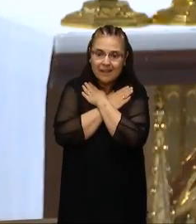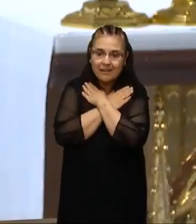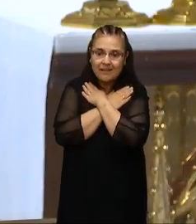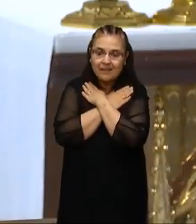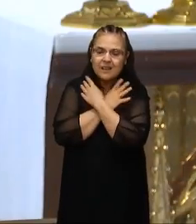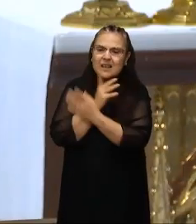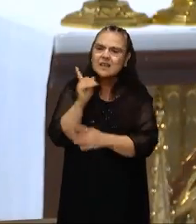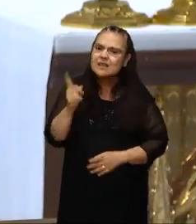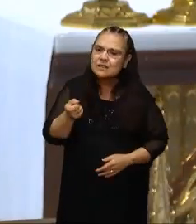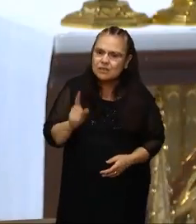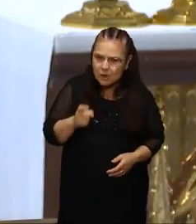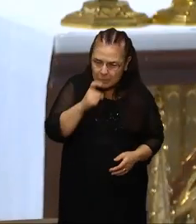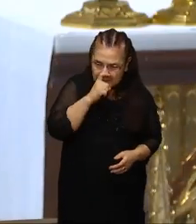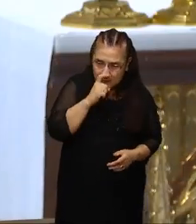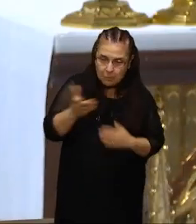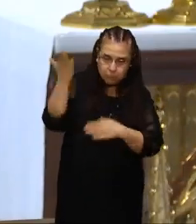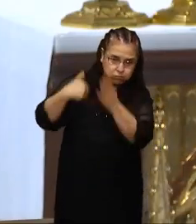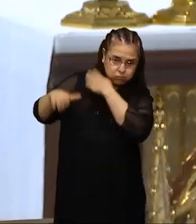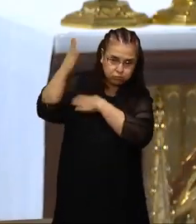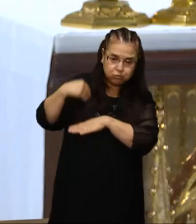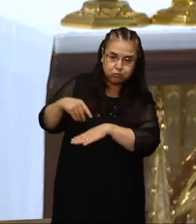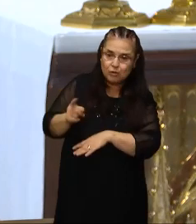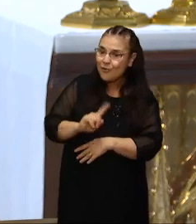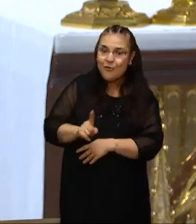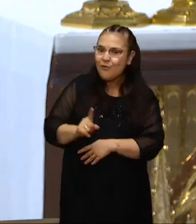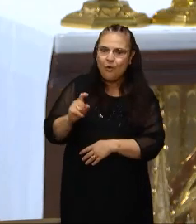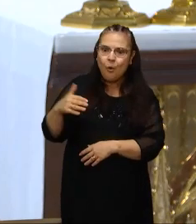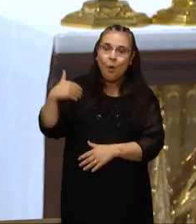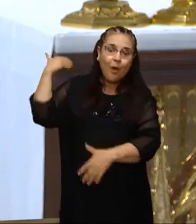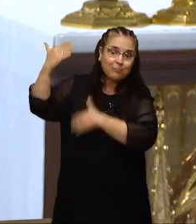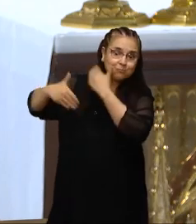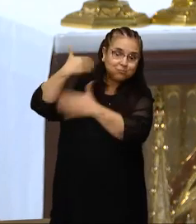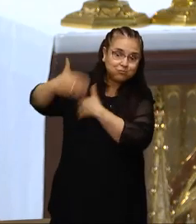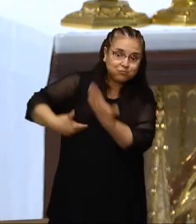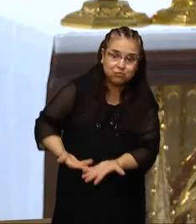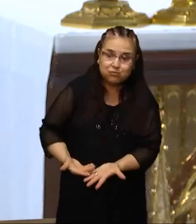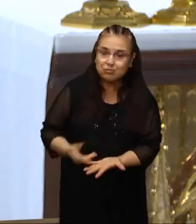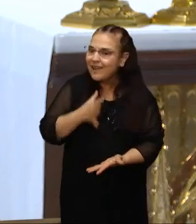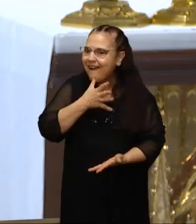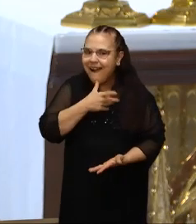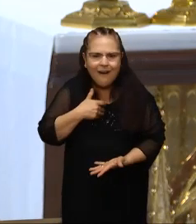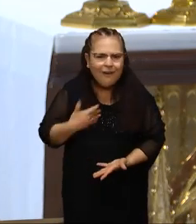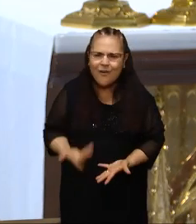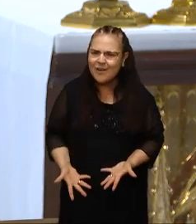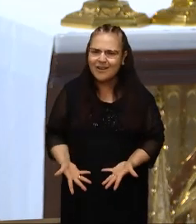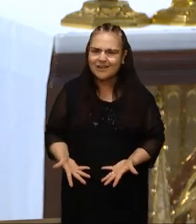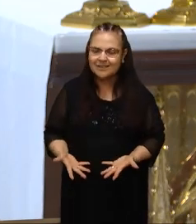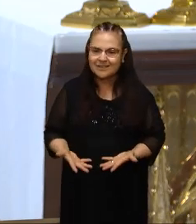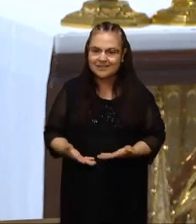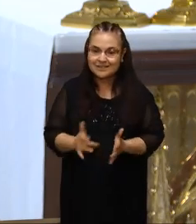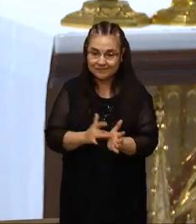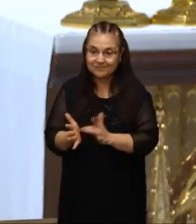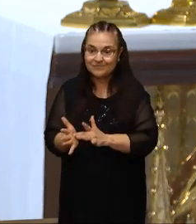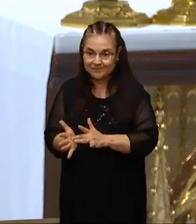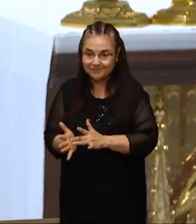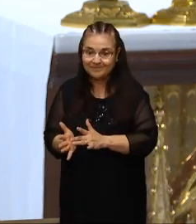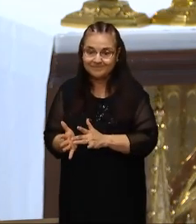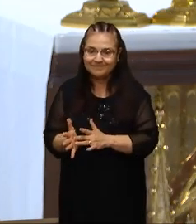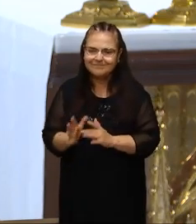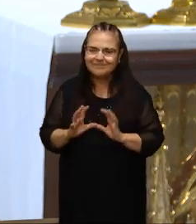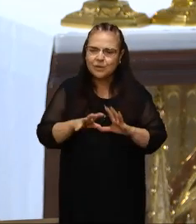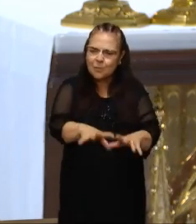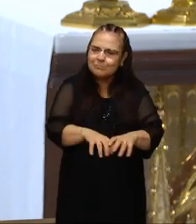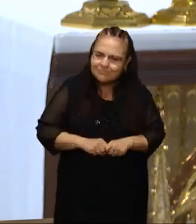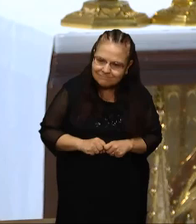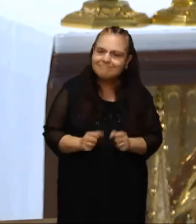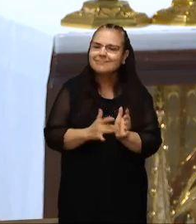una rememoración del pasado, sino como una actualización de lo que Cristo, del acontecimiento de Cristo. Comprendemos